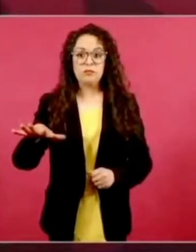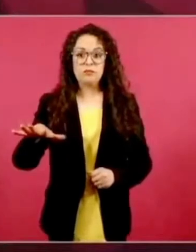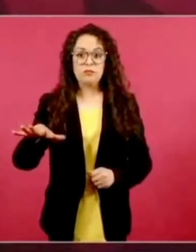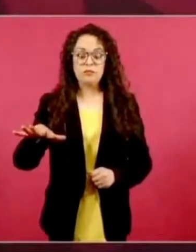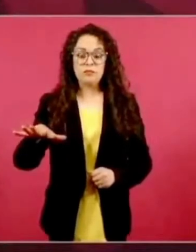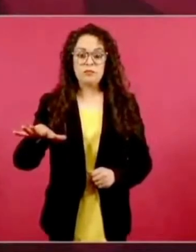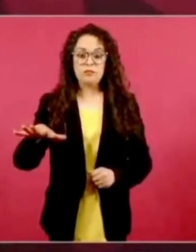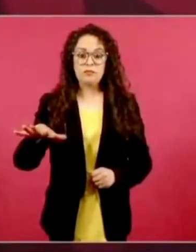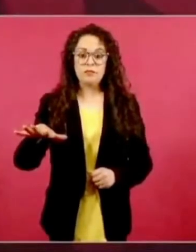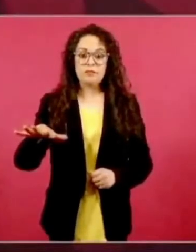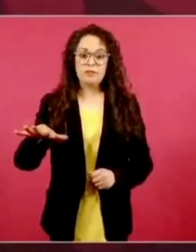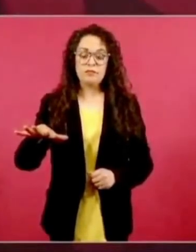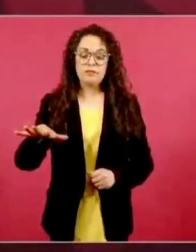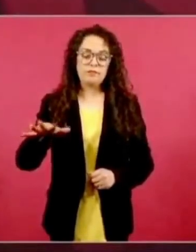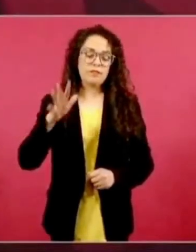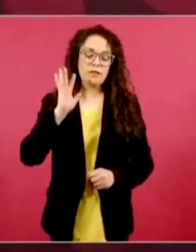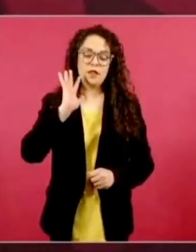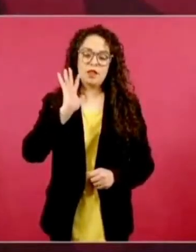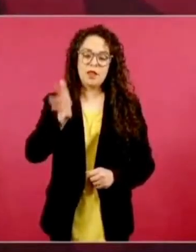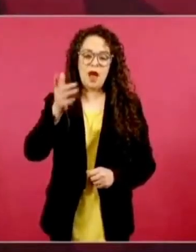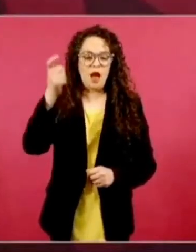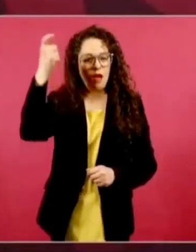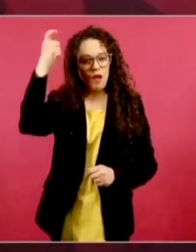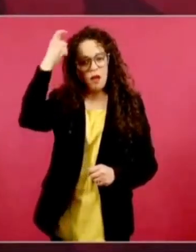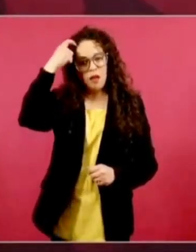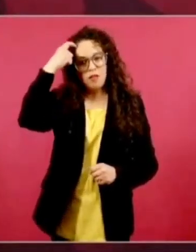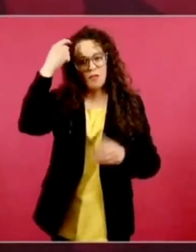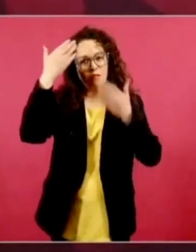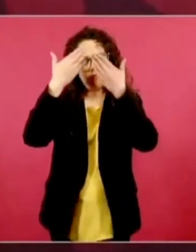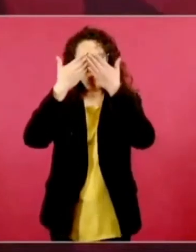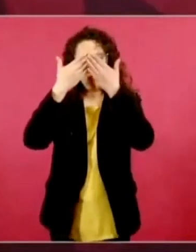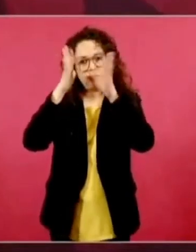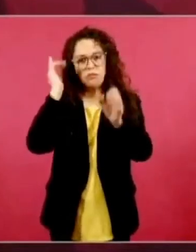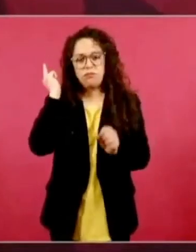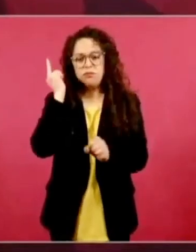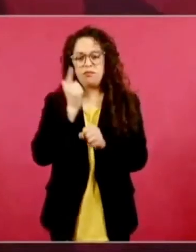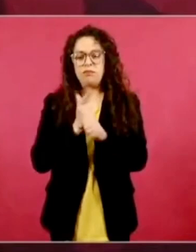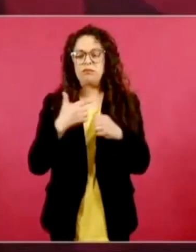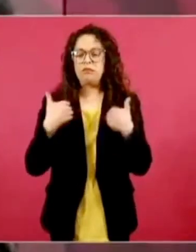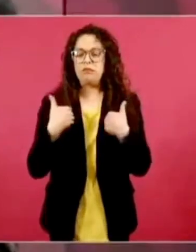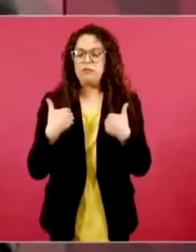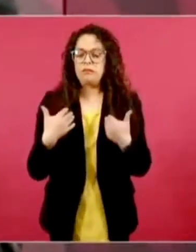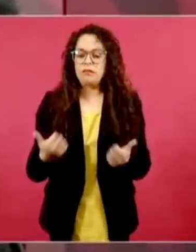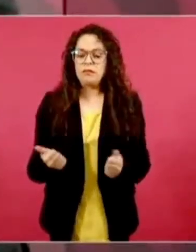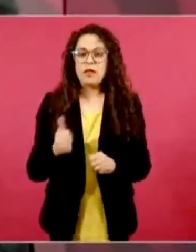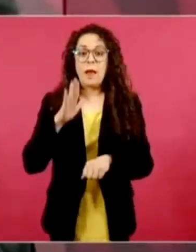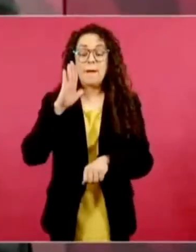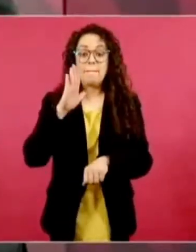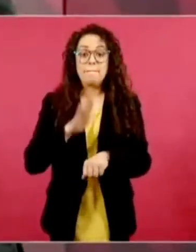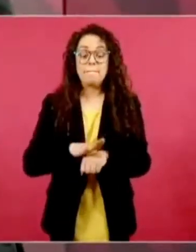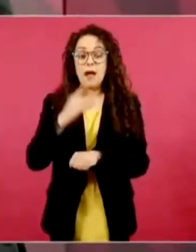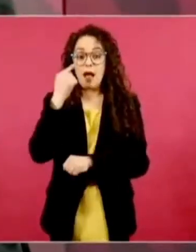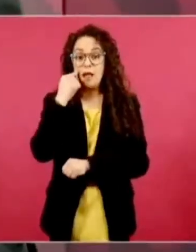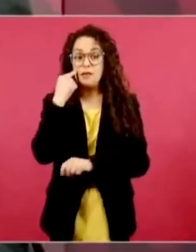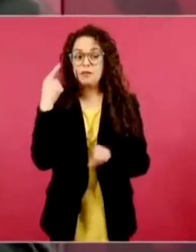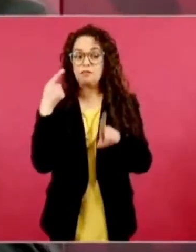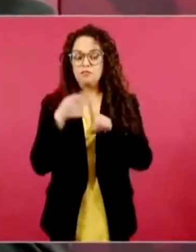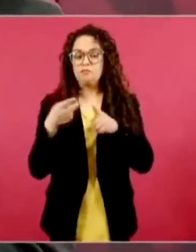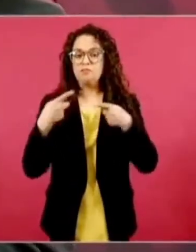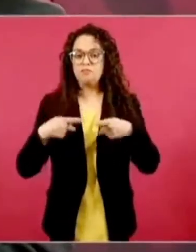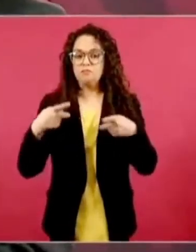está muy consciente, sobre todo la gente humilde desde entonces nos ha